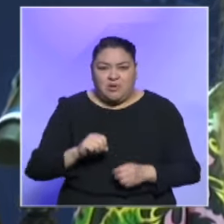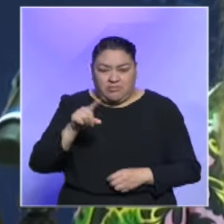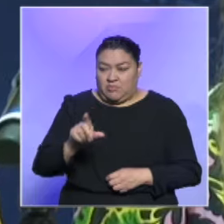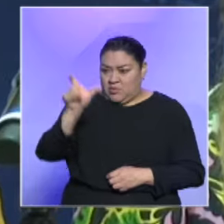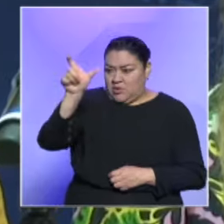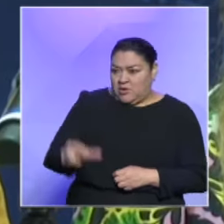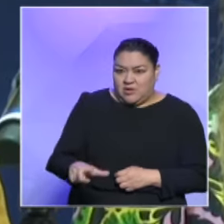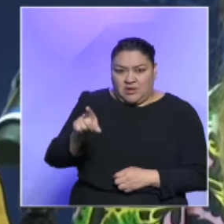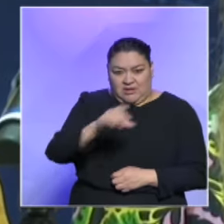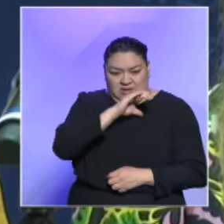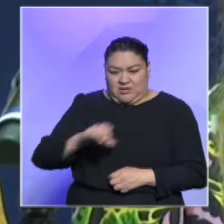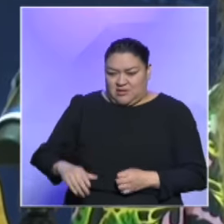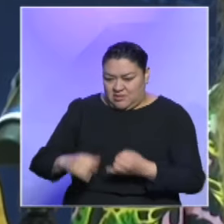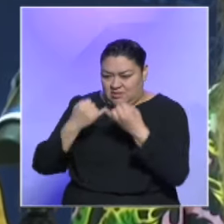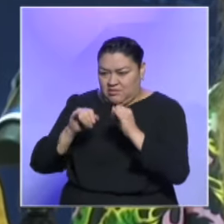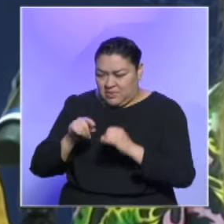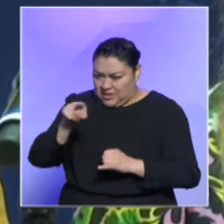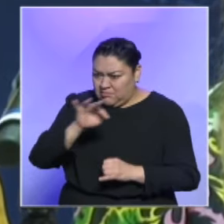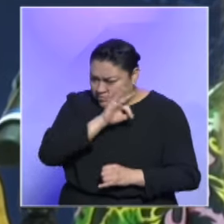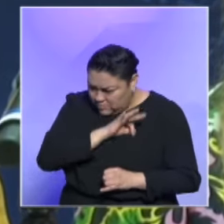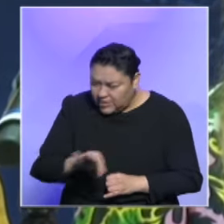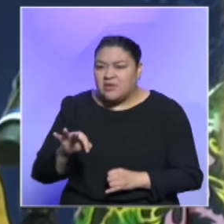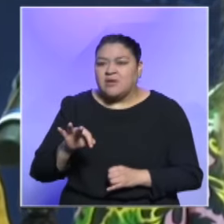figura. Porque al final del día,